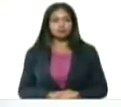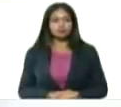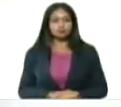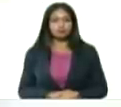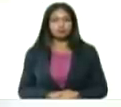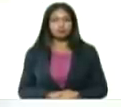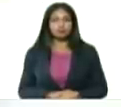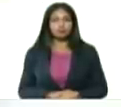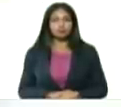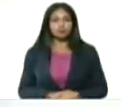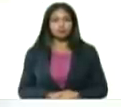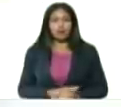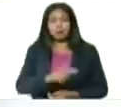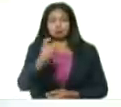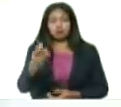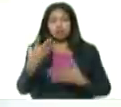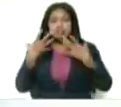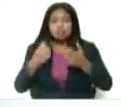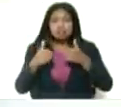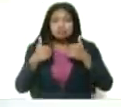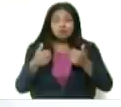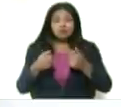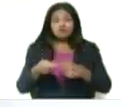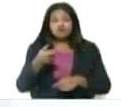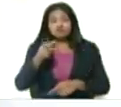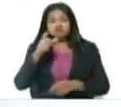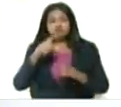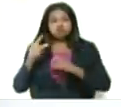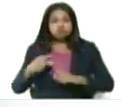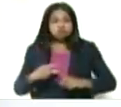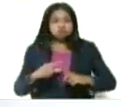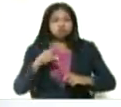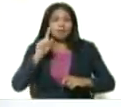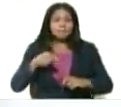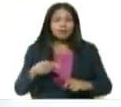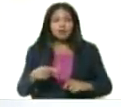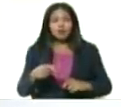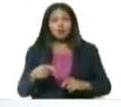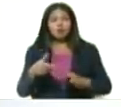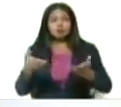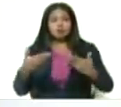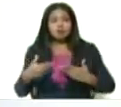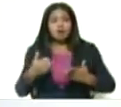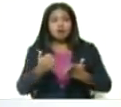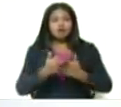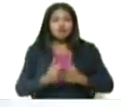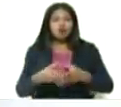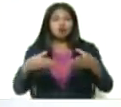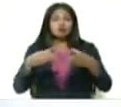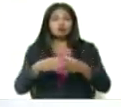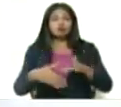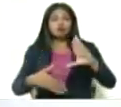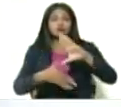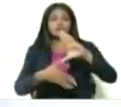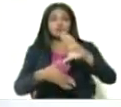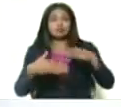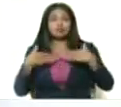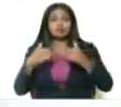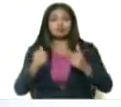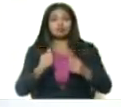A buen entendedor, pocas palabras. Igualmente hoy recibimos ayuda de la Organización Panamericana de la Salud.